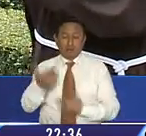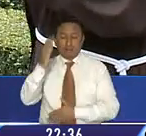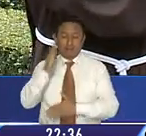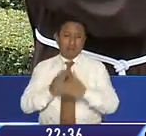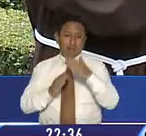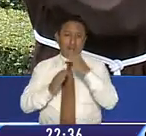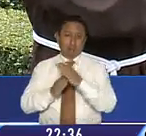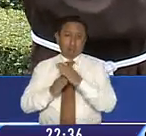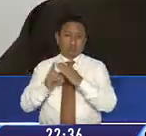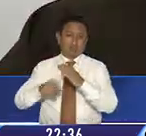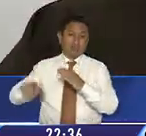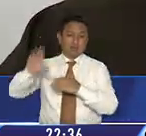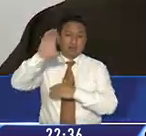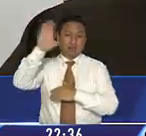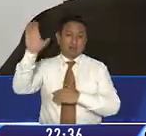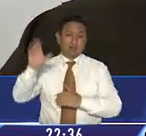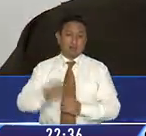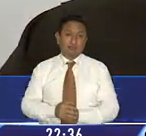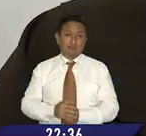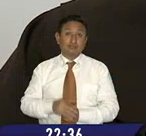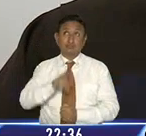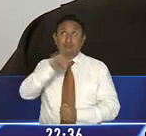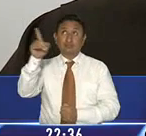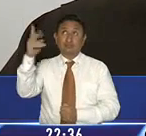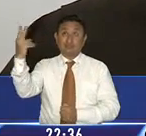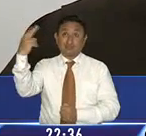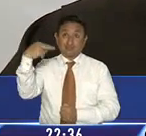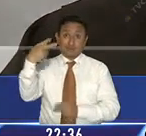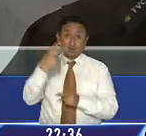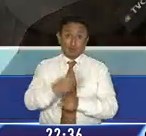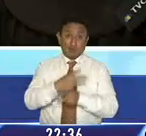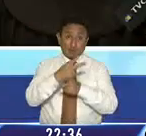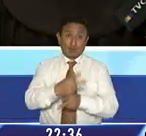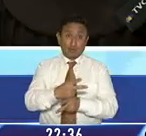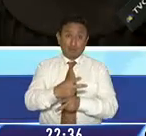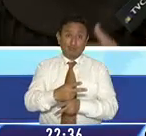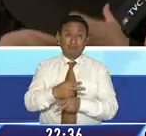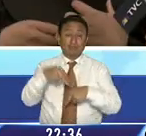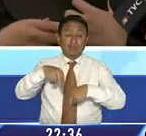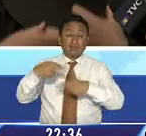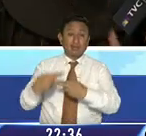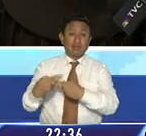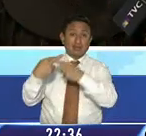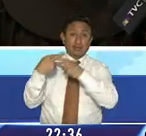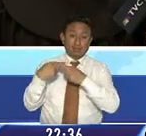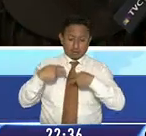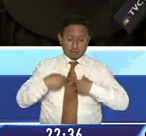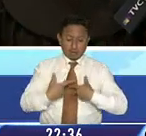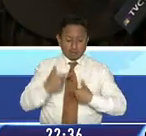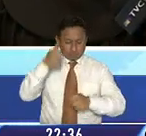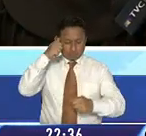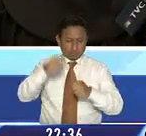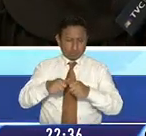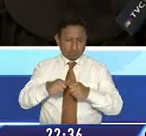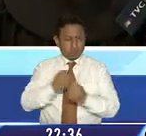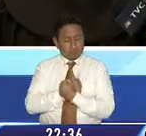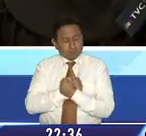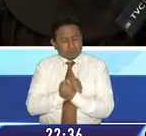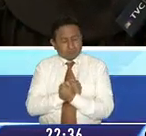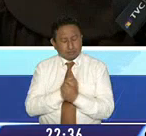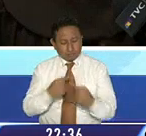en el paraíso eterno. Que ellos desde allá nos cuidan, que el legado que nos dejan, pues hay que seguirlos viviendo con